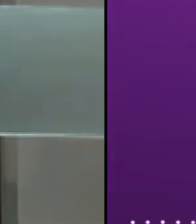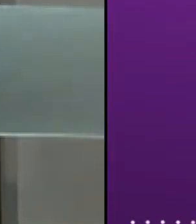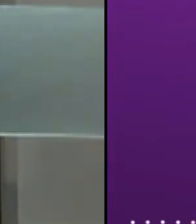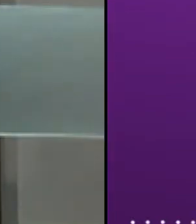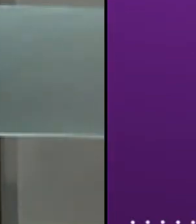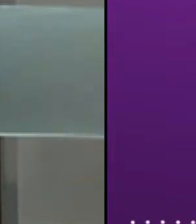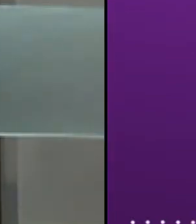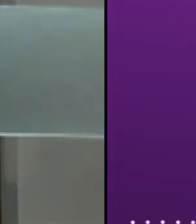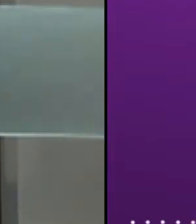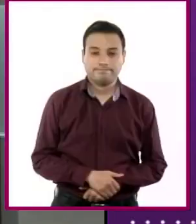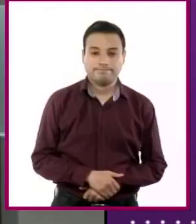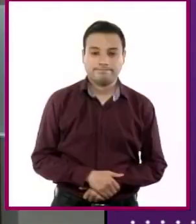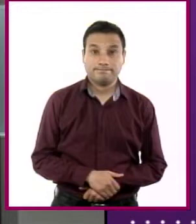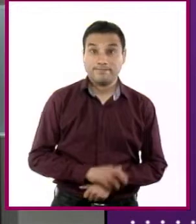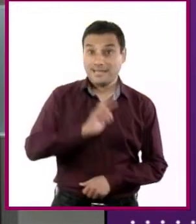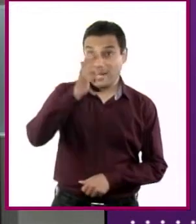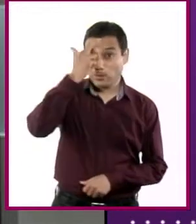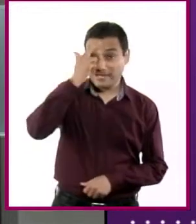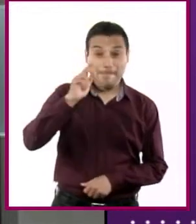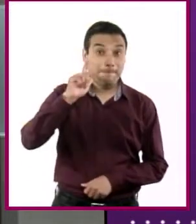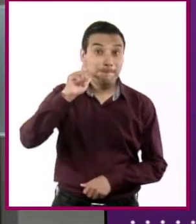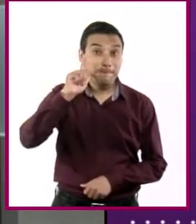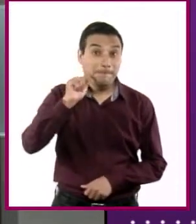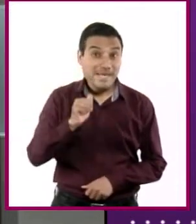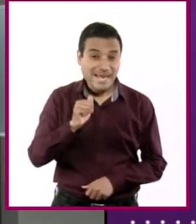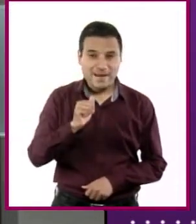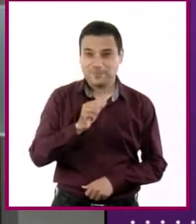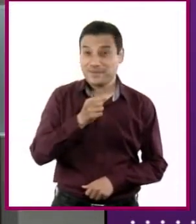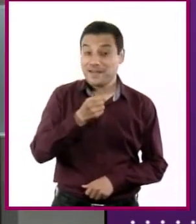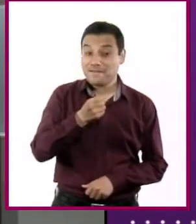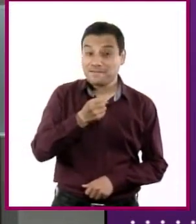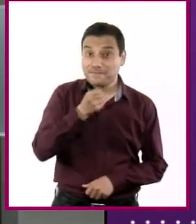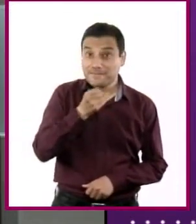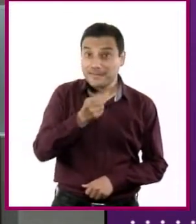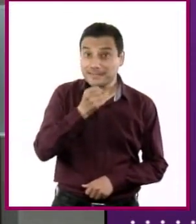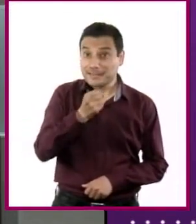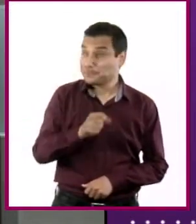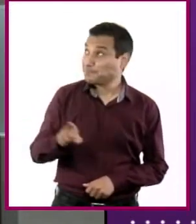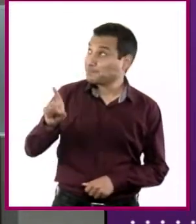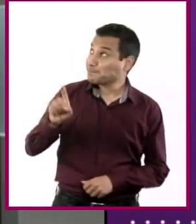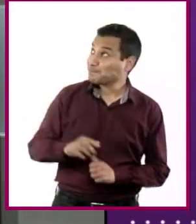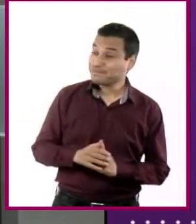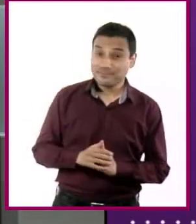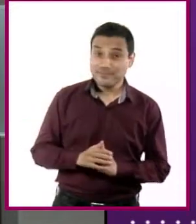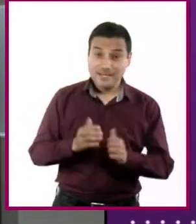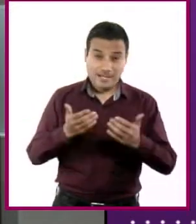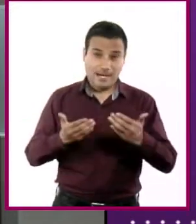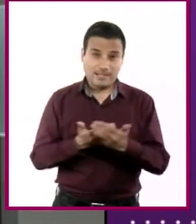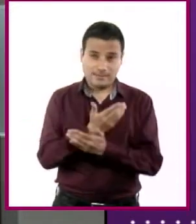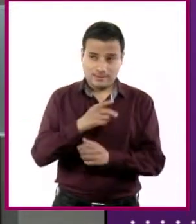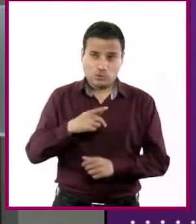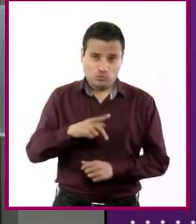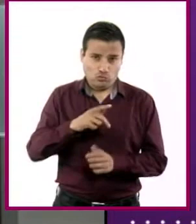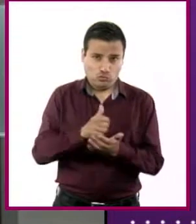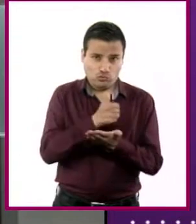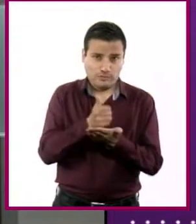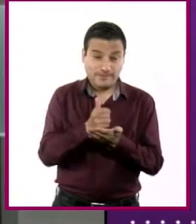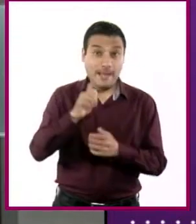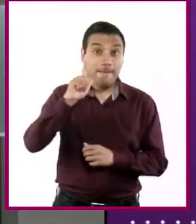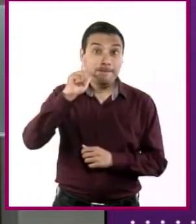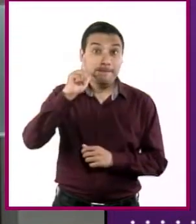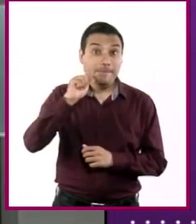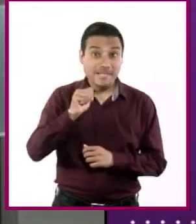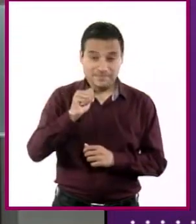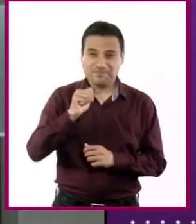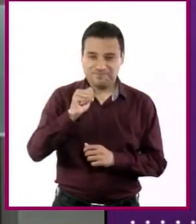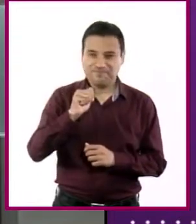Y recuerden que mañana entrevistaremos al famoso olímpico Jimmy Franco. Él nació en esta ciudad y estará compitiendo en las